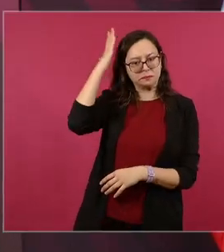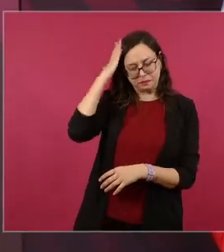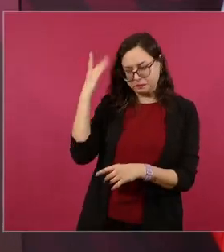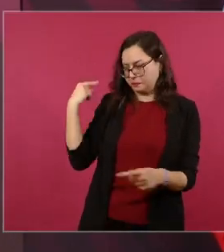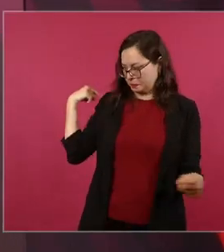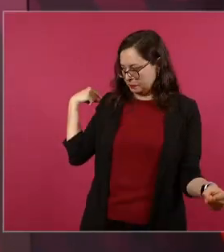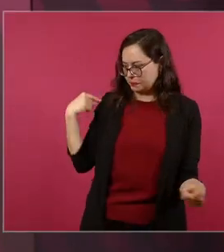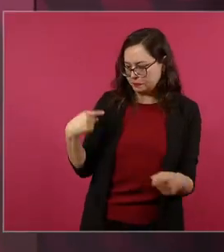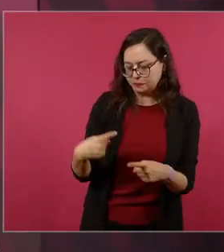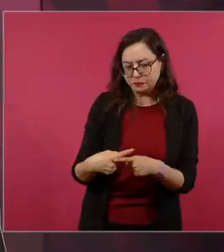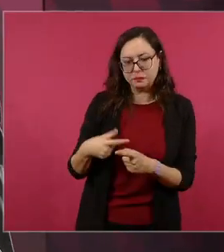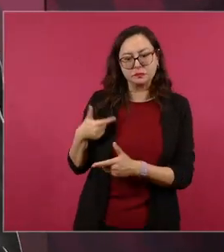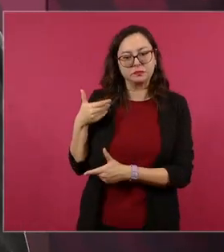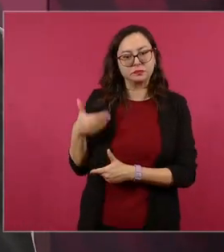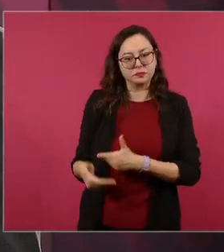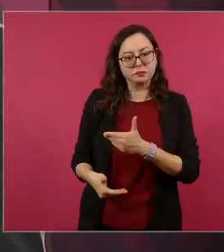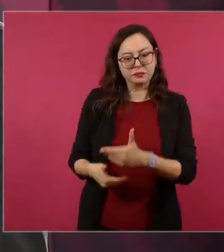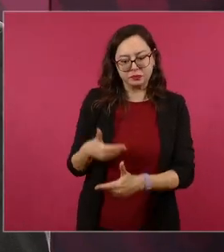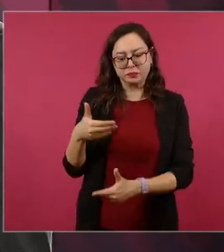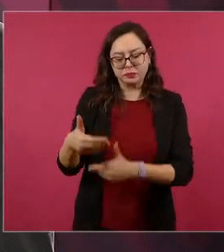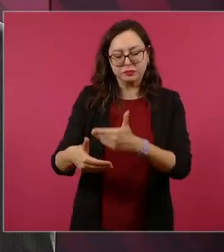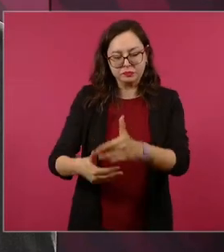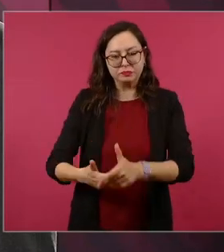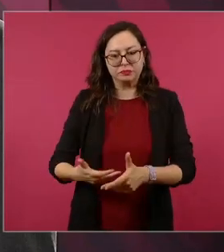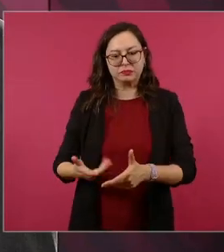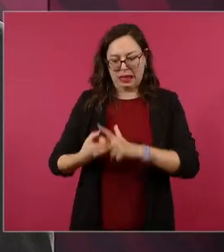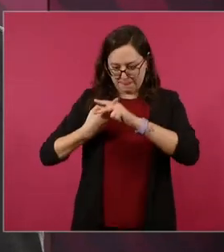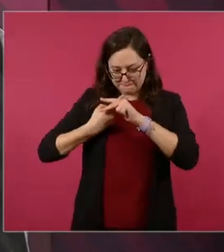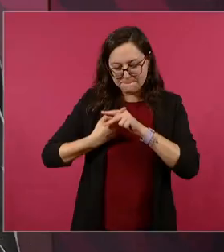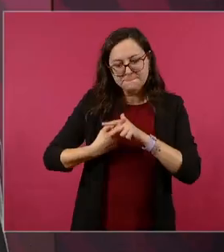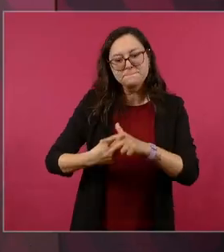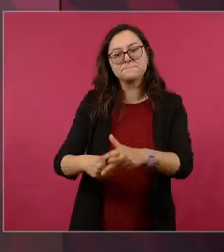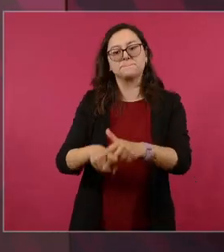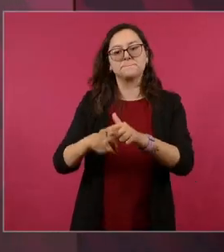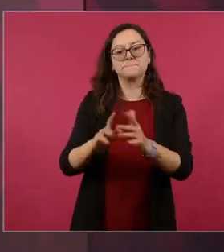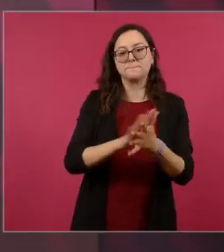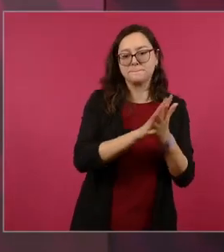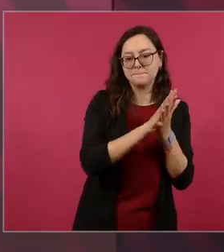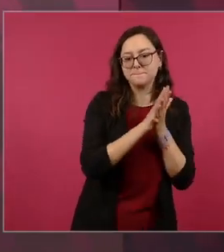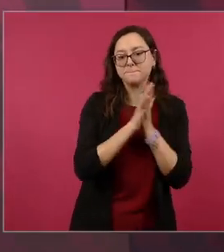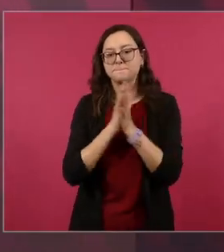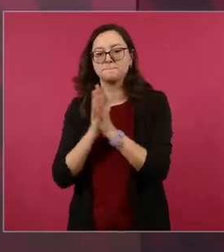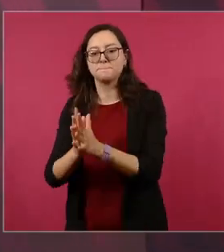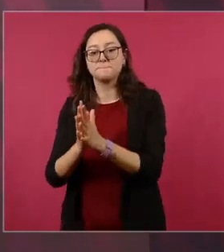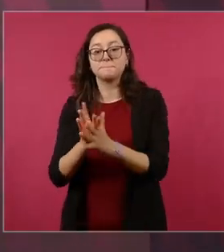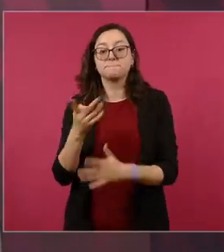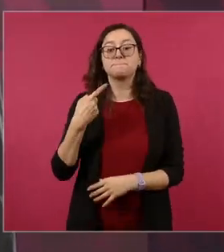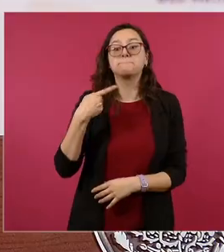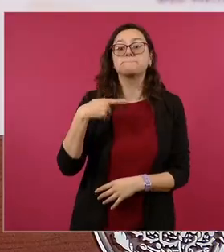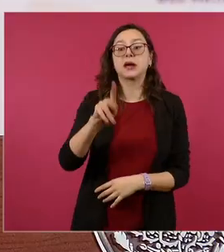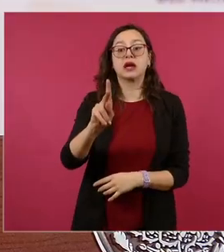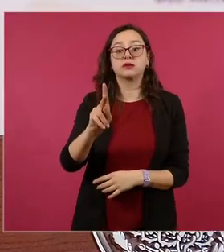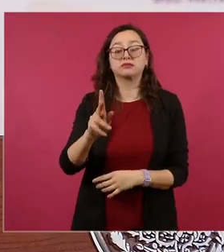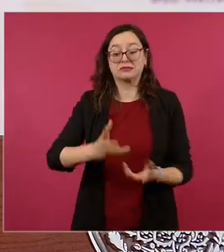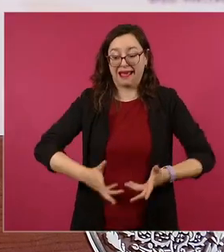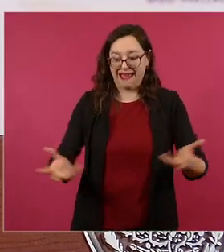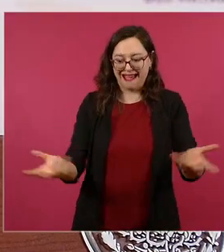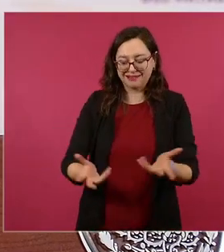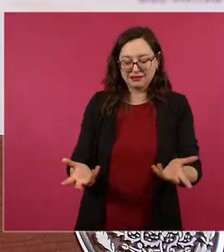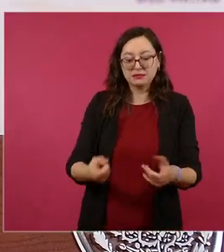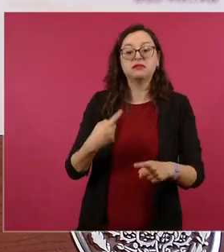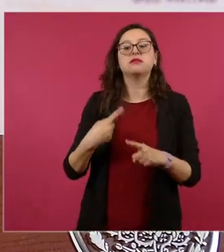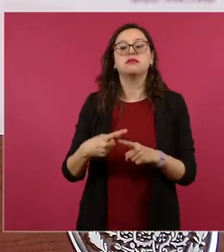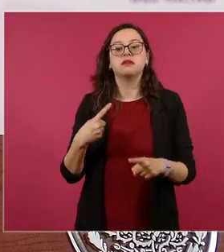pero los actores principales, los protagonistas principales de este cambio, fueron millones de mujeres y de